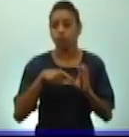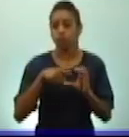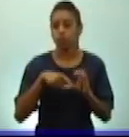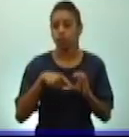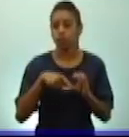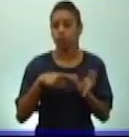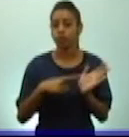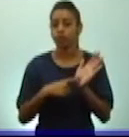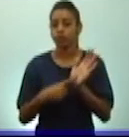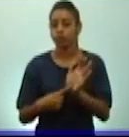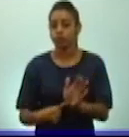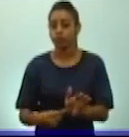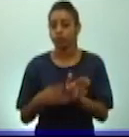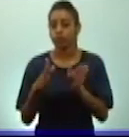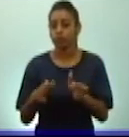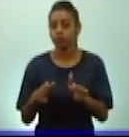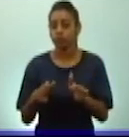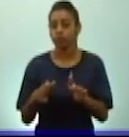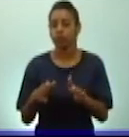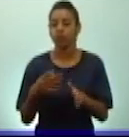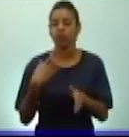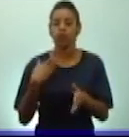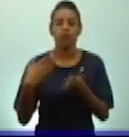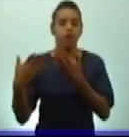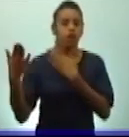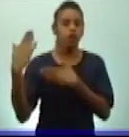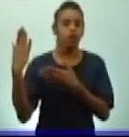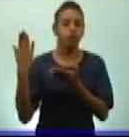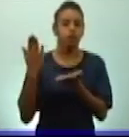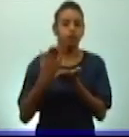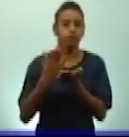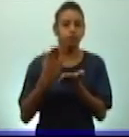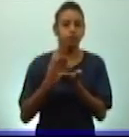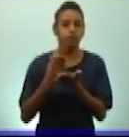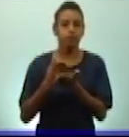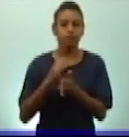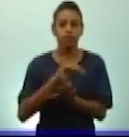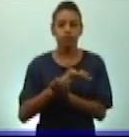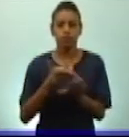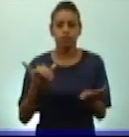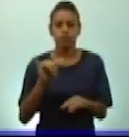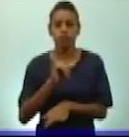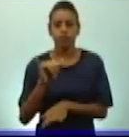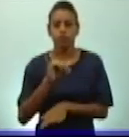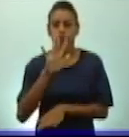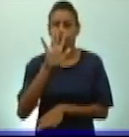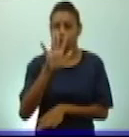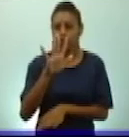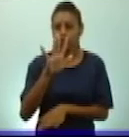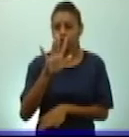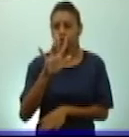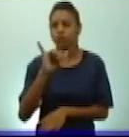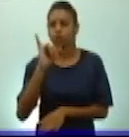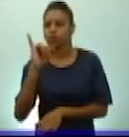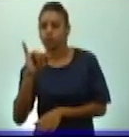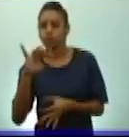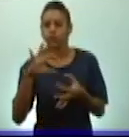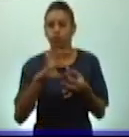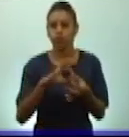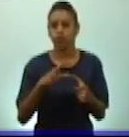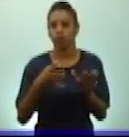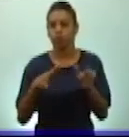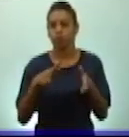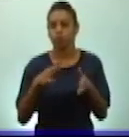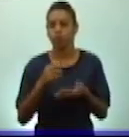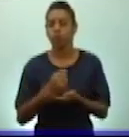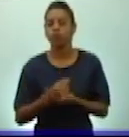Recuerden que ya estos contenidos ustedes los dieron en otro nivel en el quinto y sexto grado, pero ahora vamos